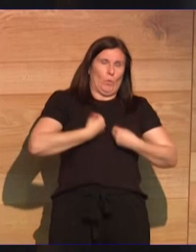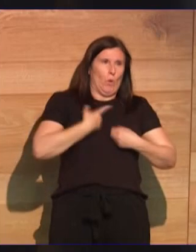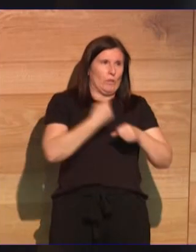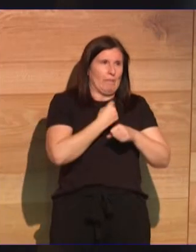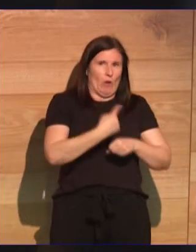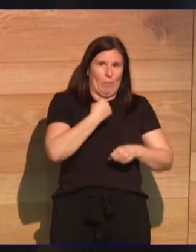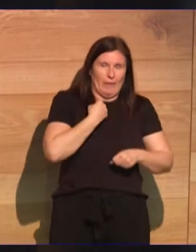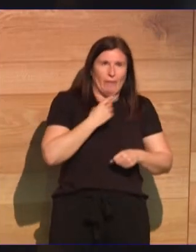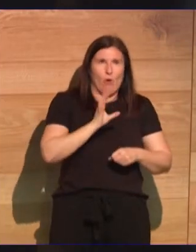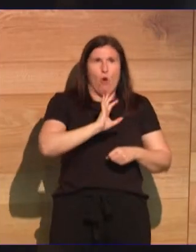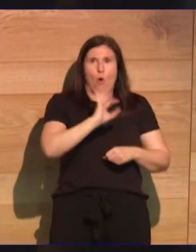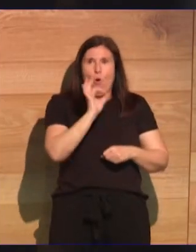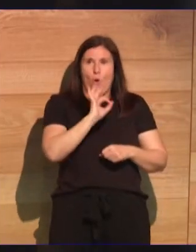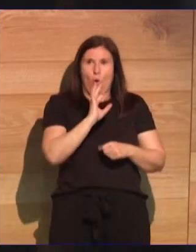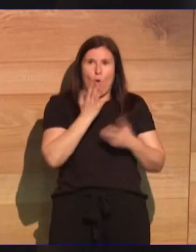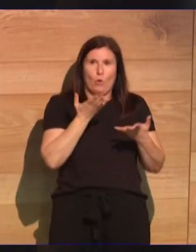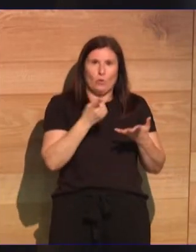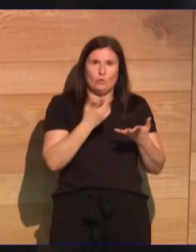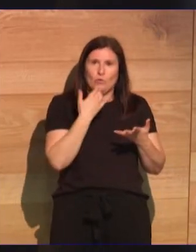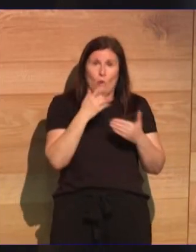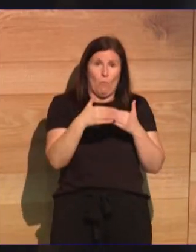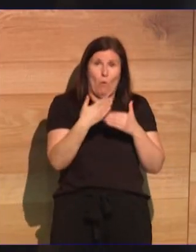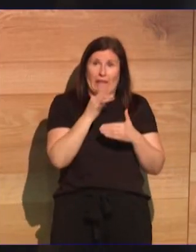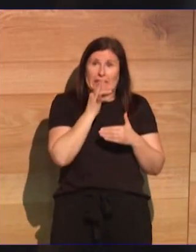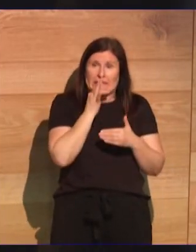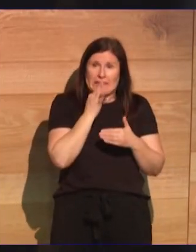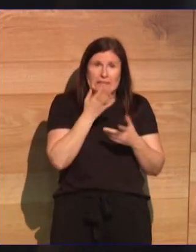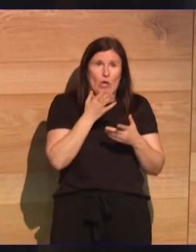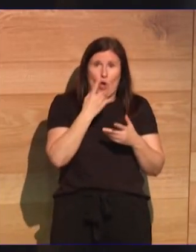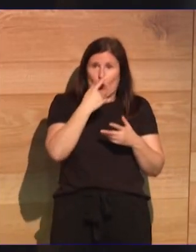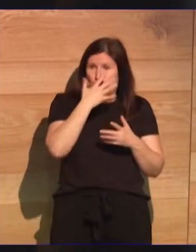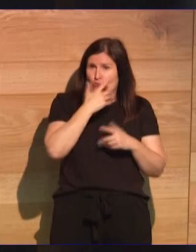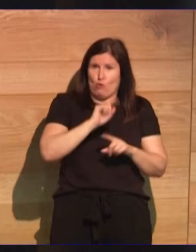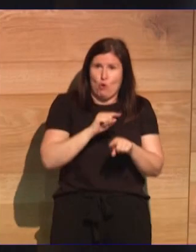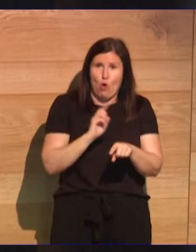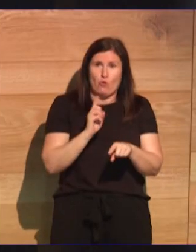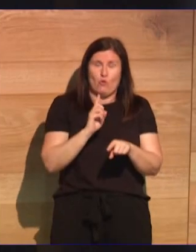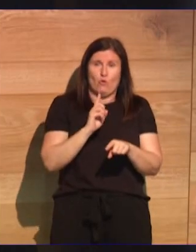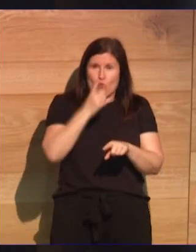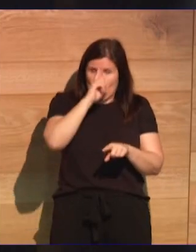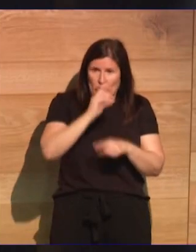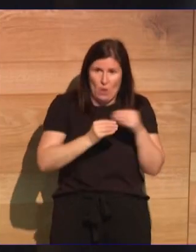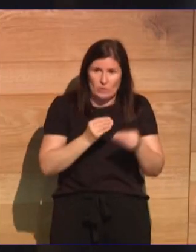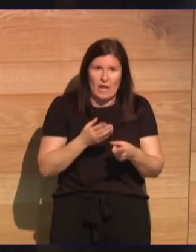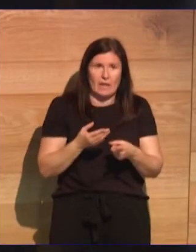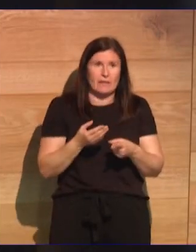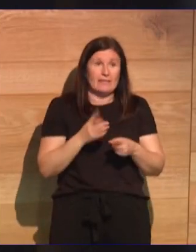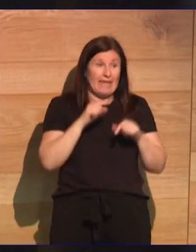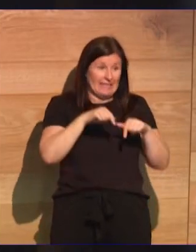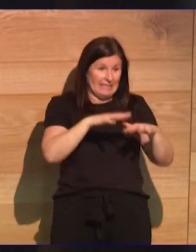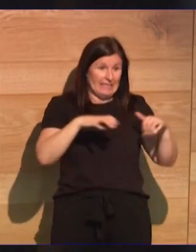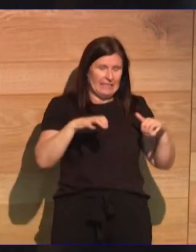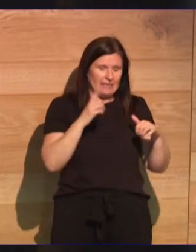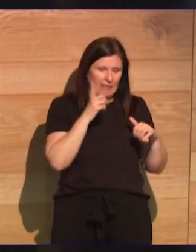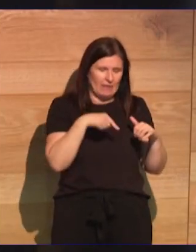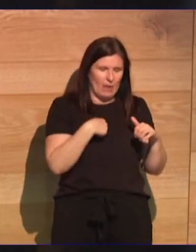trabajo o no estoy en esta onda, ¿no? Y aquí mismo tenemos en este mismo edificio una exposición y una de las reflexiones que dice es